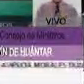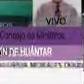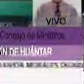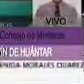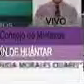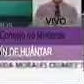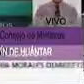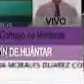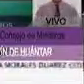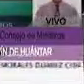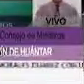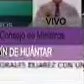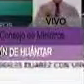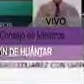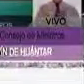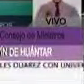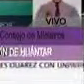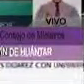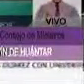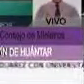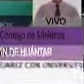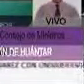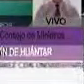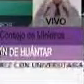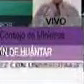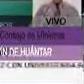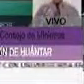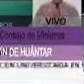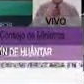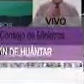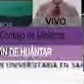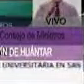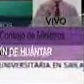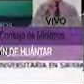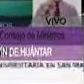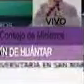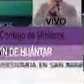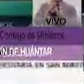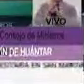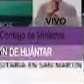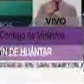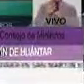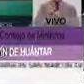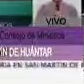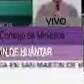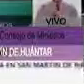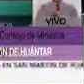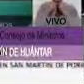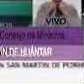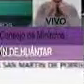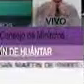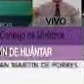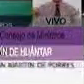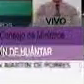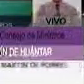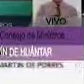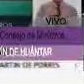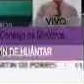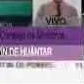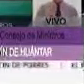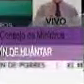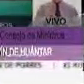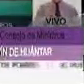presidente del Poder Judicial, de acuerdo a la doctrina, es la defensa de la independencia de sus